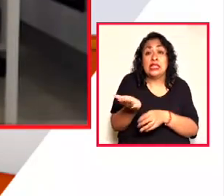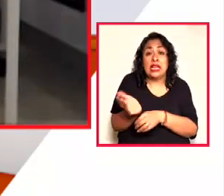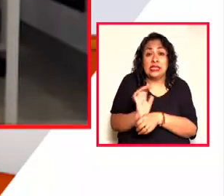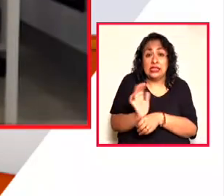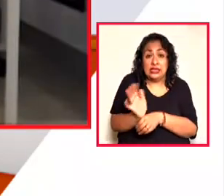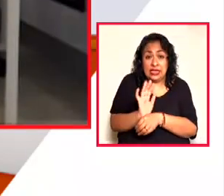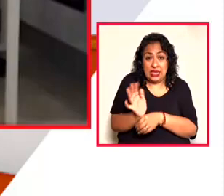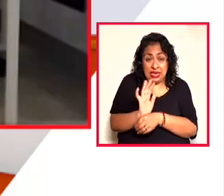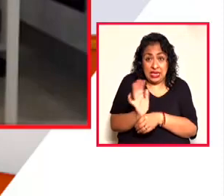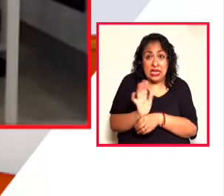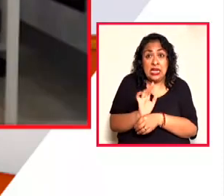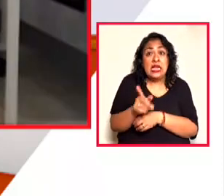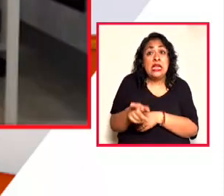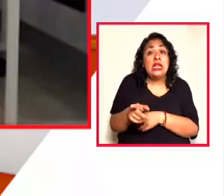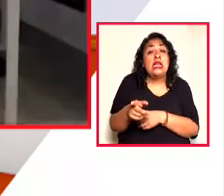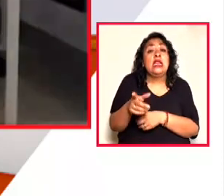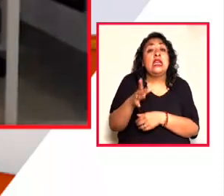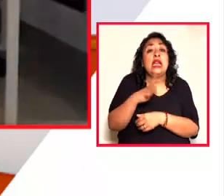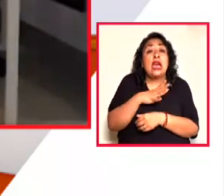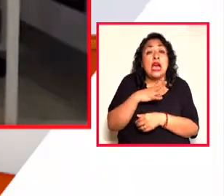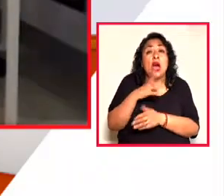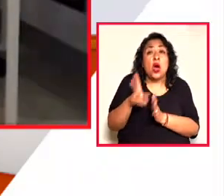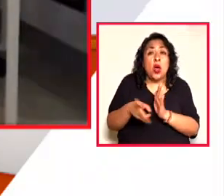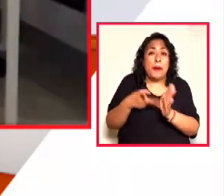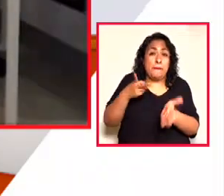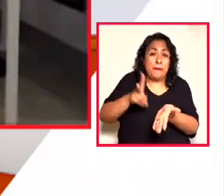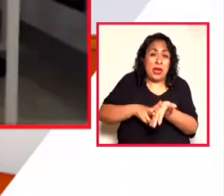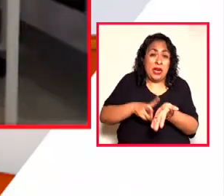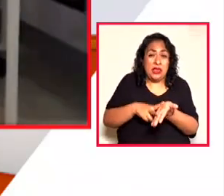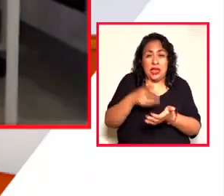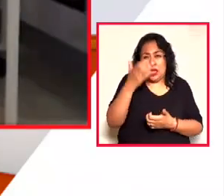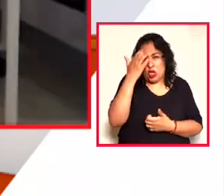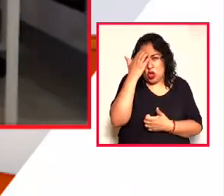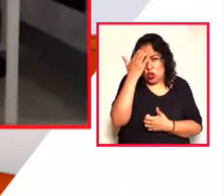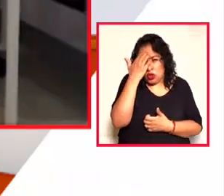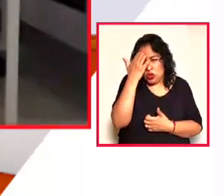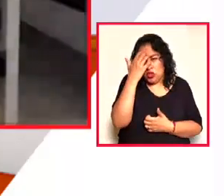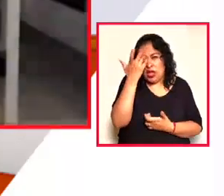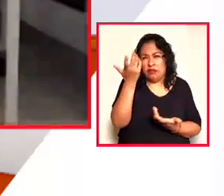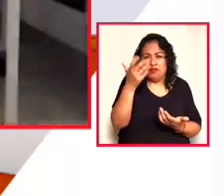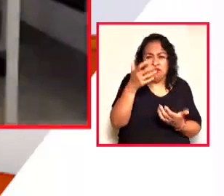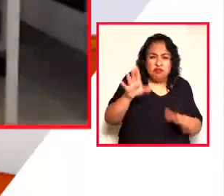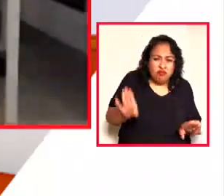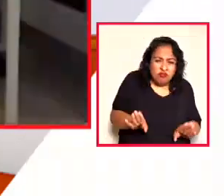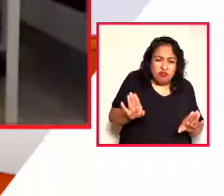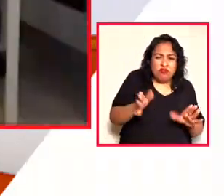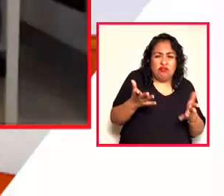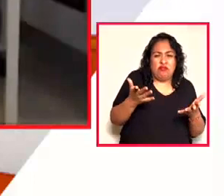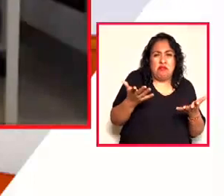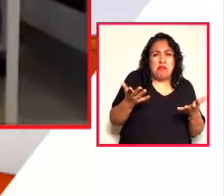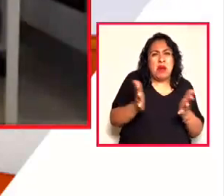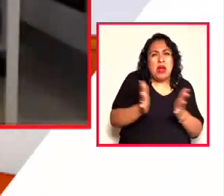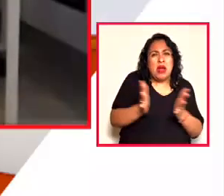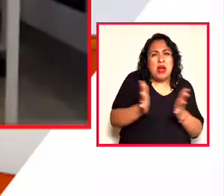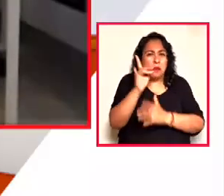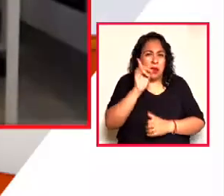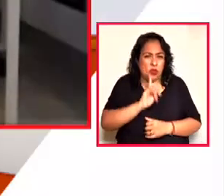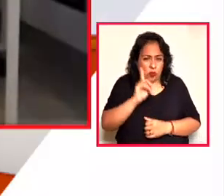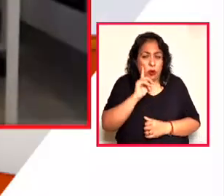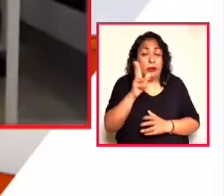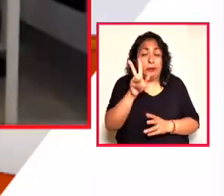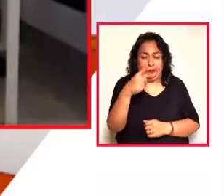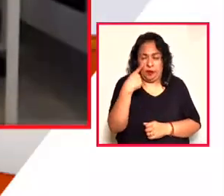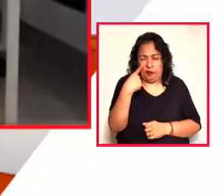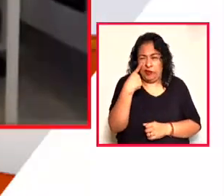en el cual vamos a revalidar y vamos a conocer más aspectos del quehacer de la actividad de la mujer. Y fíjense que en